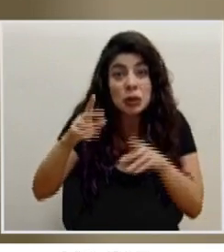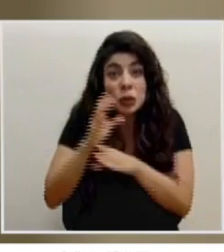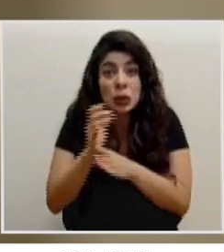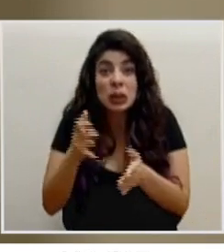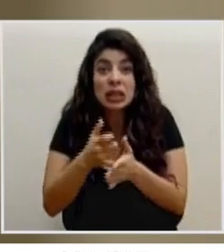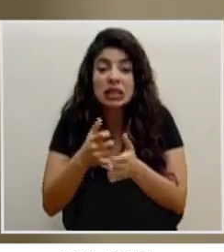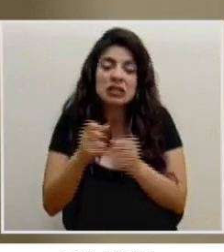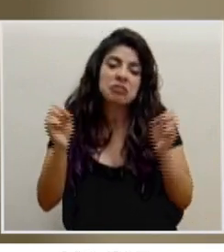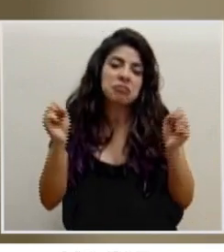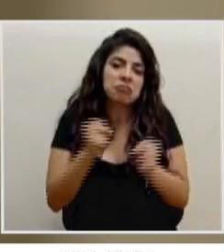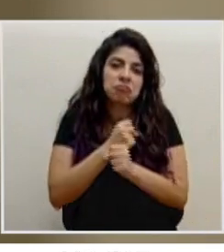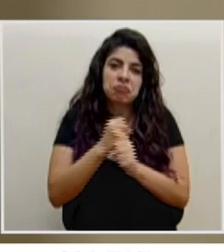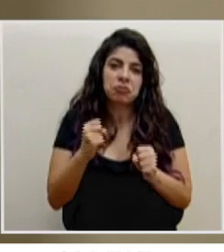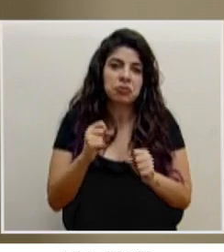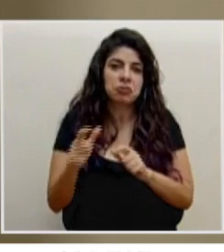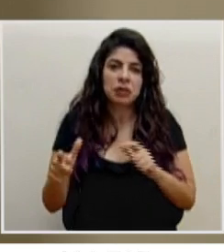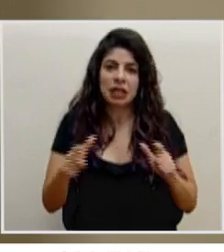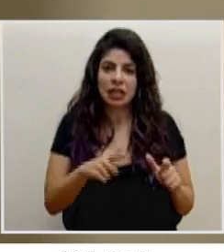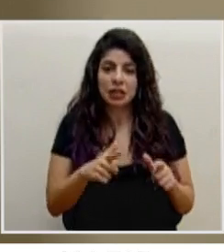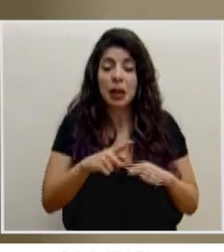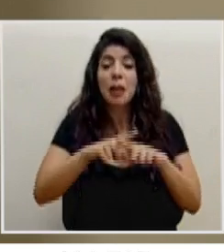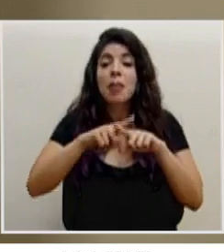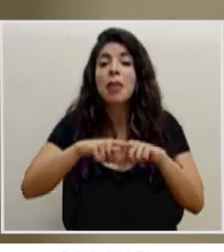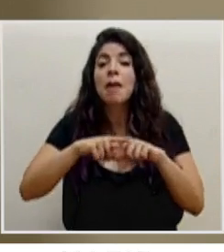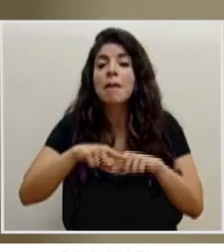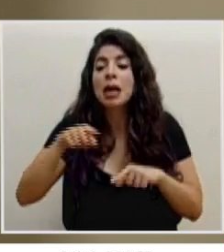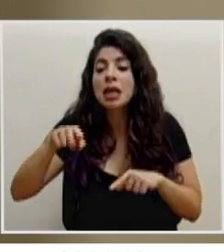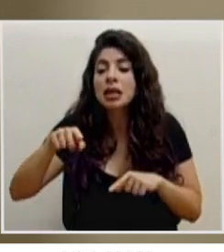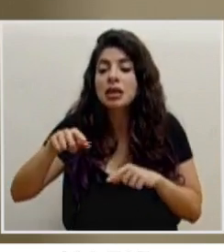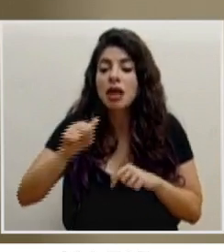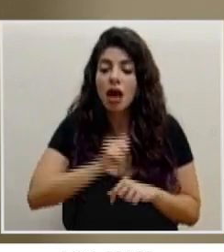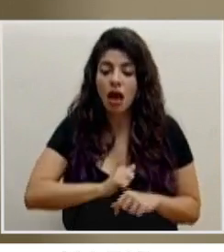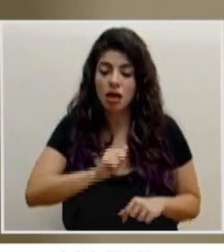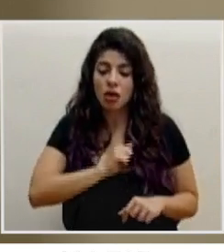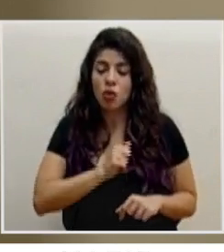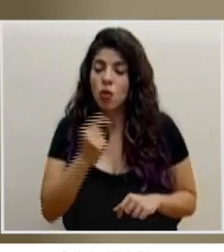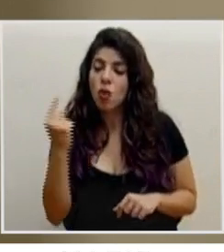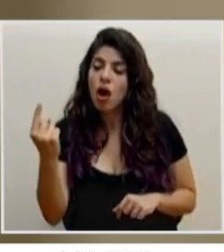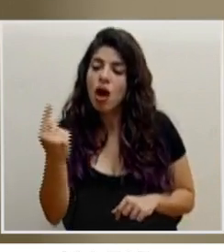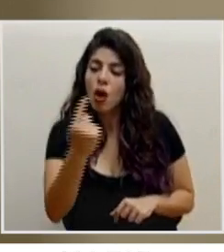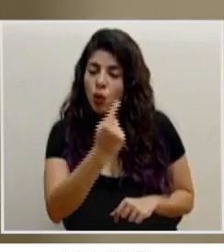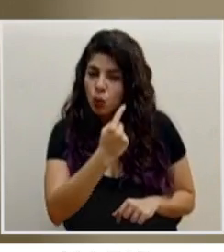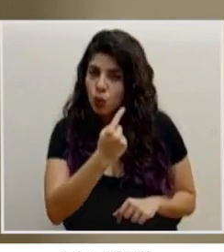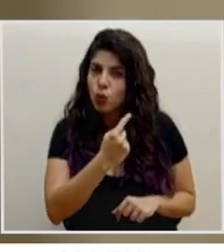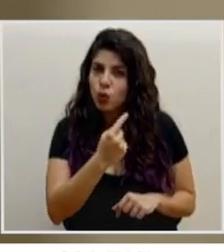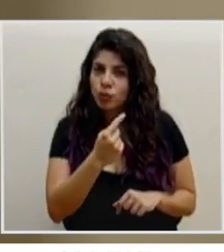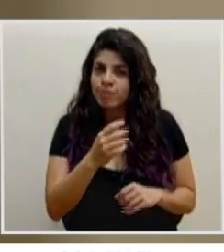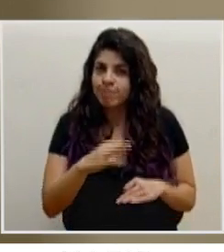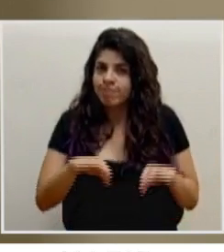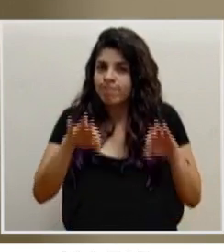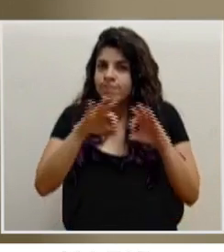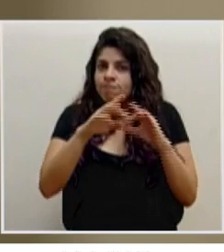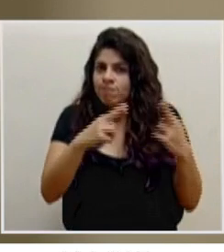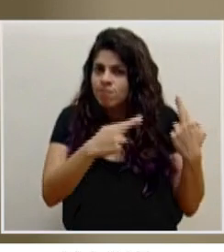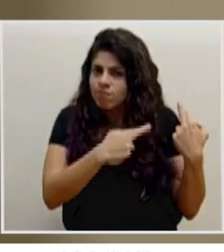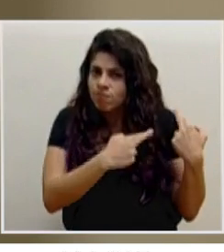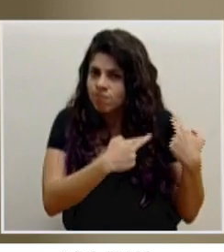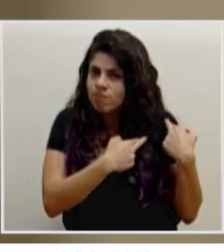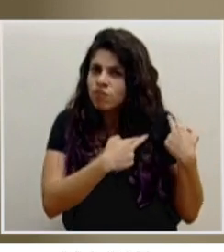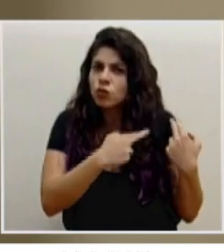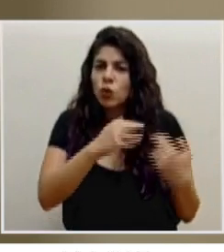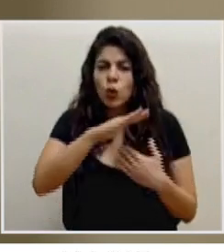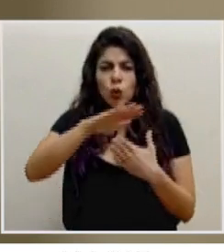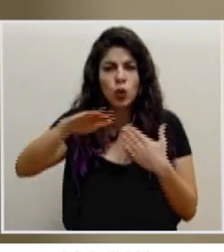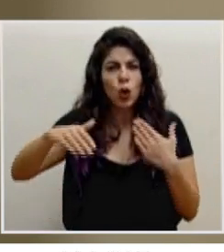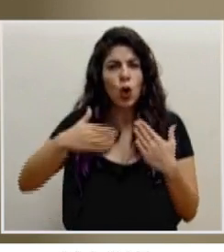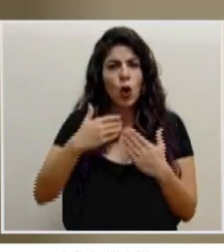intensivos. Eso va a depender mucho del comportamiento de cada quien, de que sigamos con responsabilidad manejando todos la